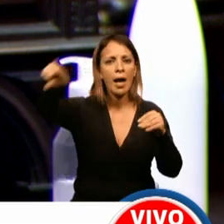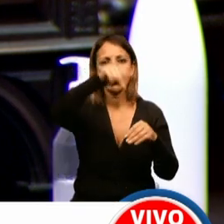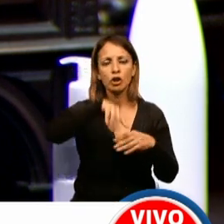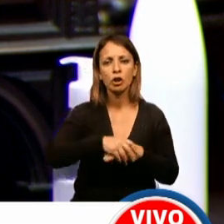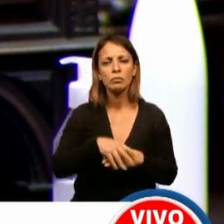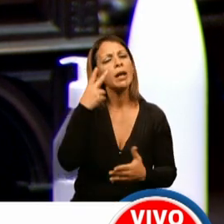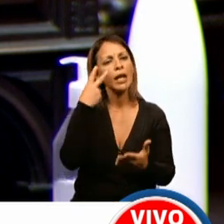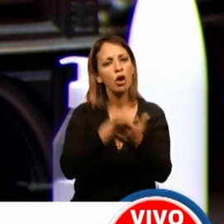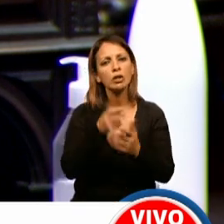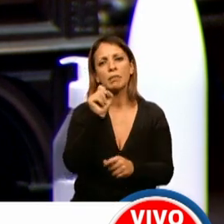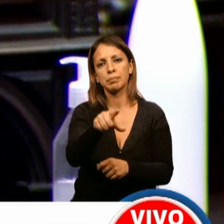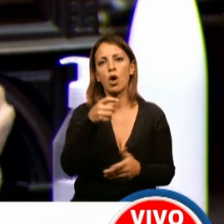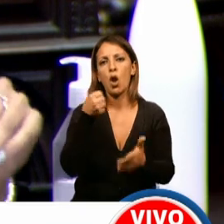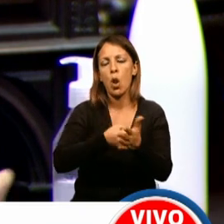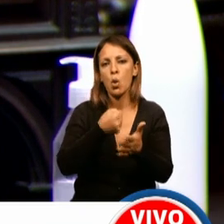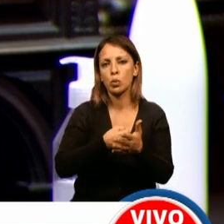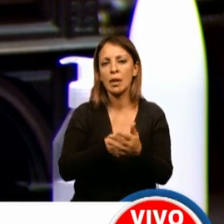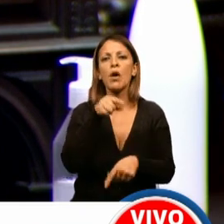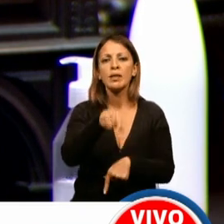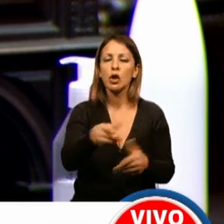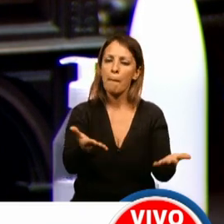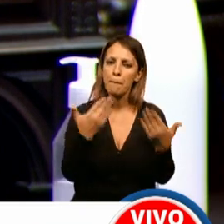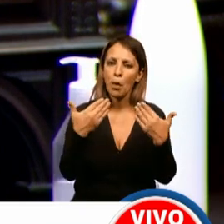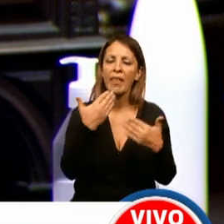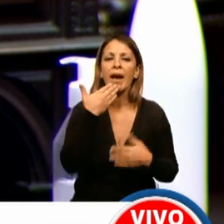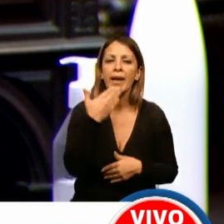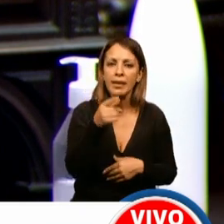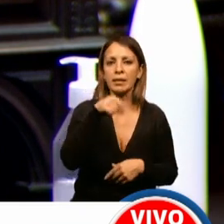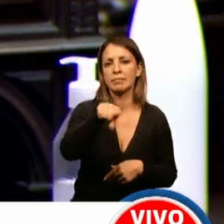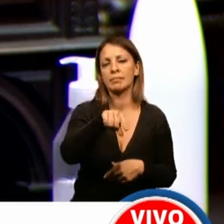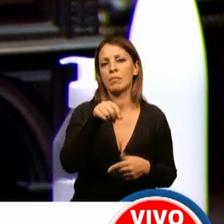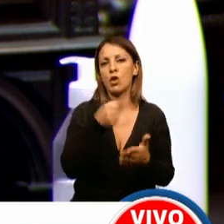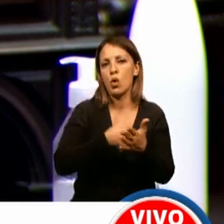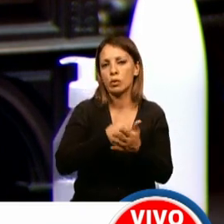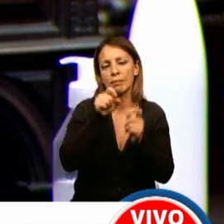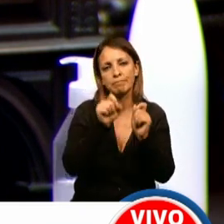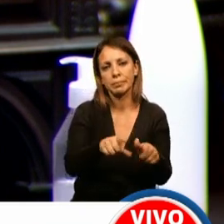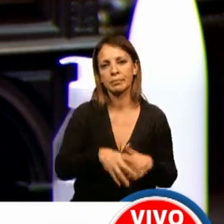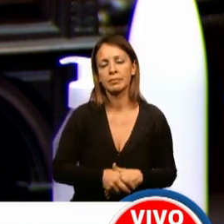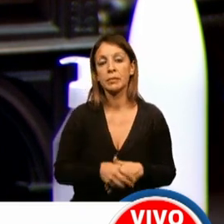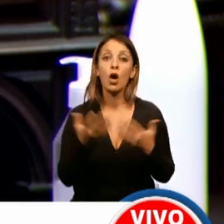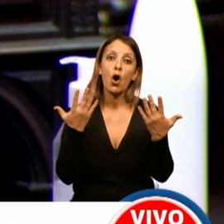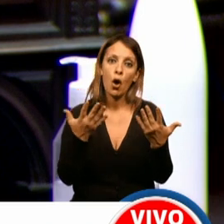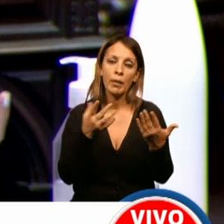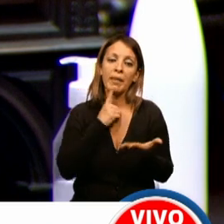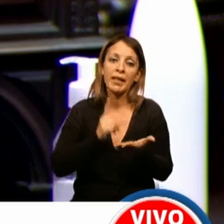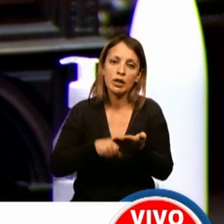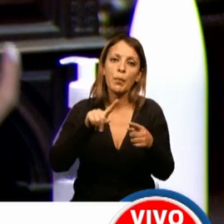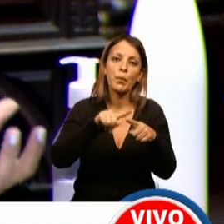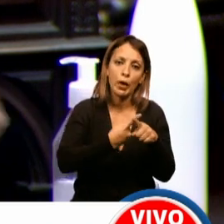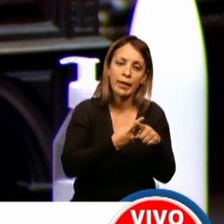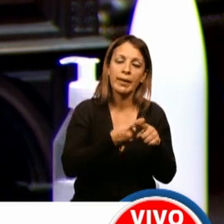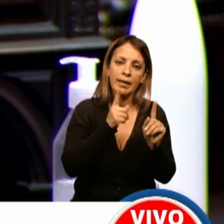reconocerles la lucha porque esto es posible gracias a su lucha y obviamente a una decisión política